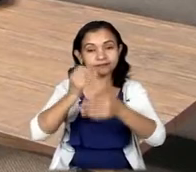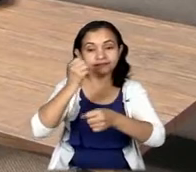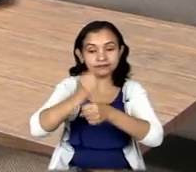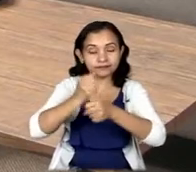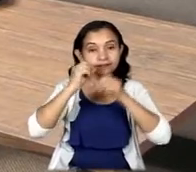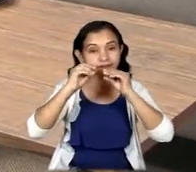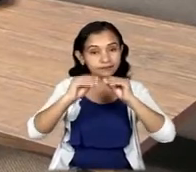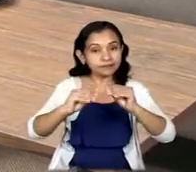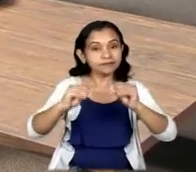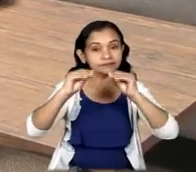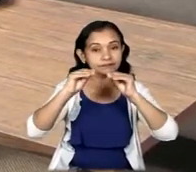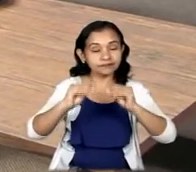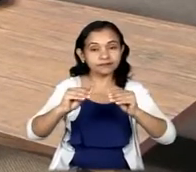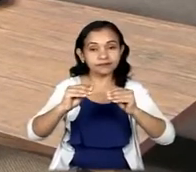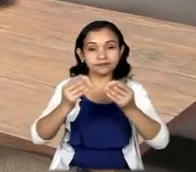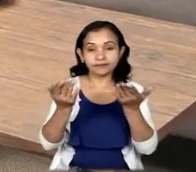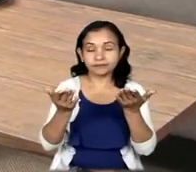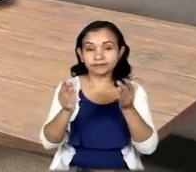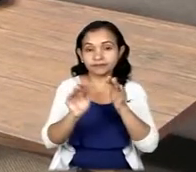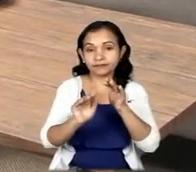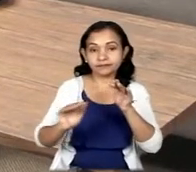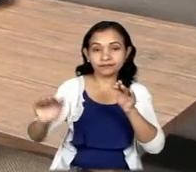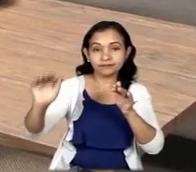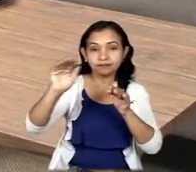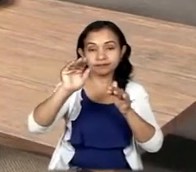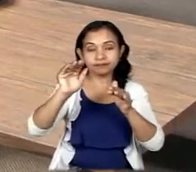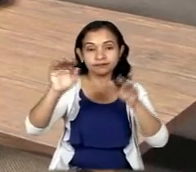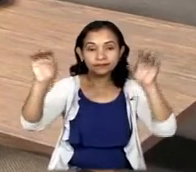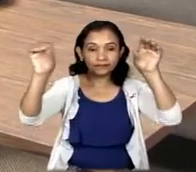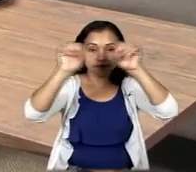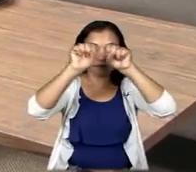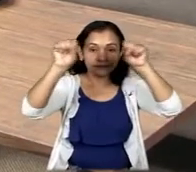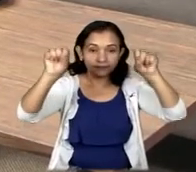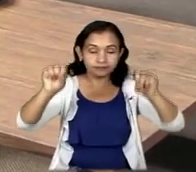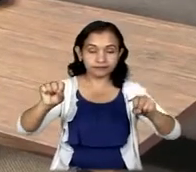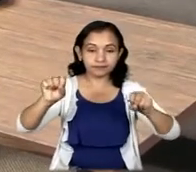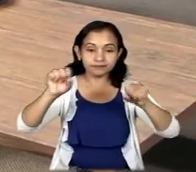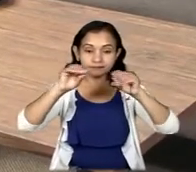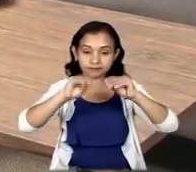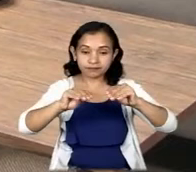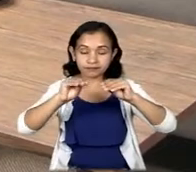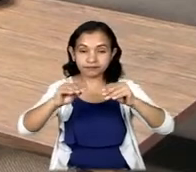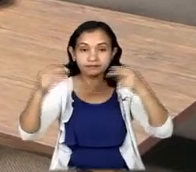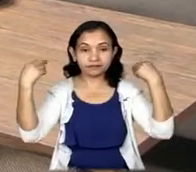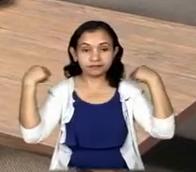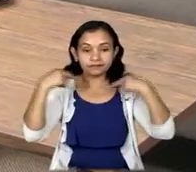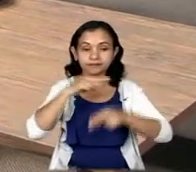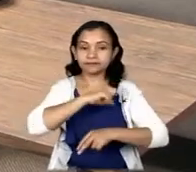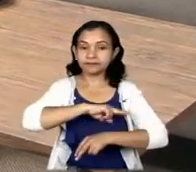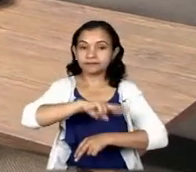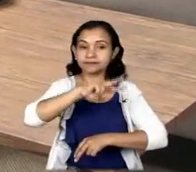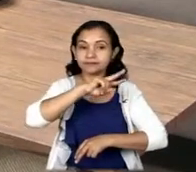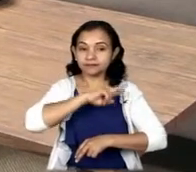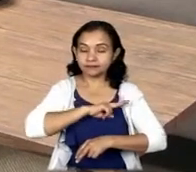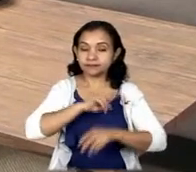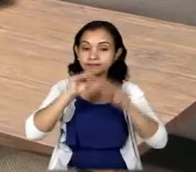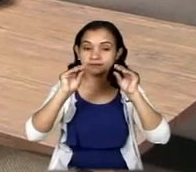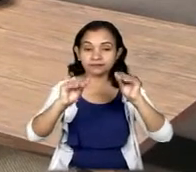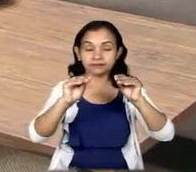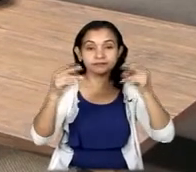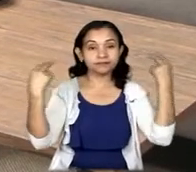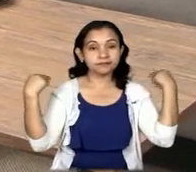fue, sobre todo con los talleres pedagógicos, con los valores, se comenzó a trabajar con los